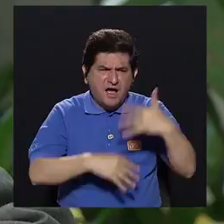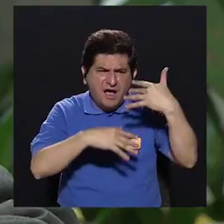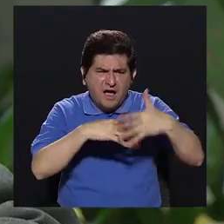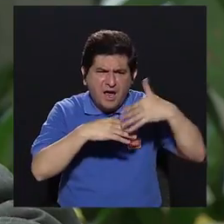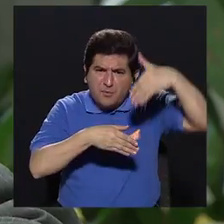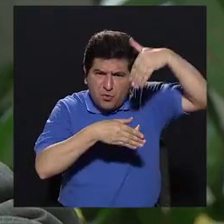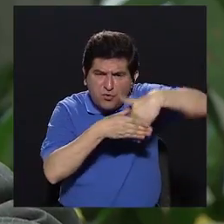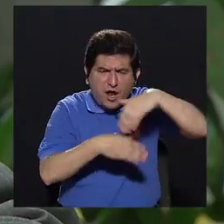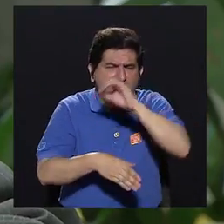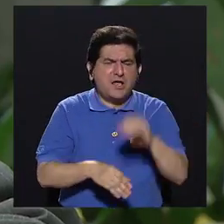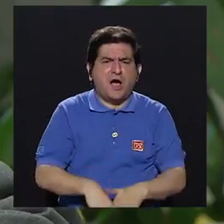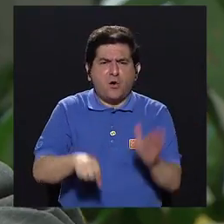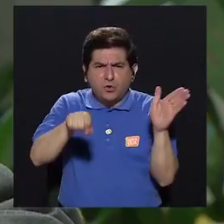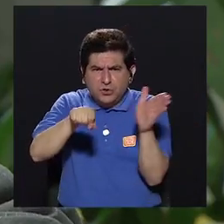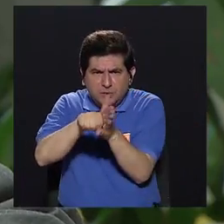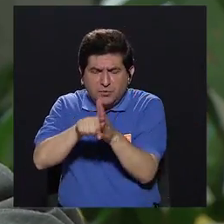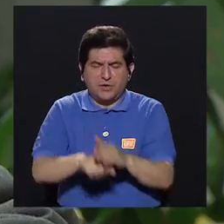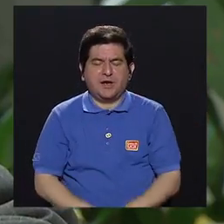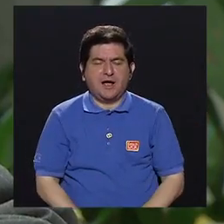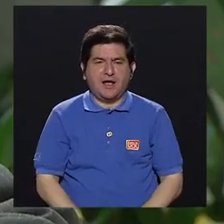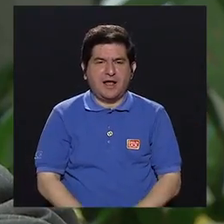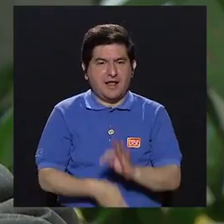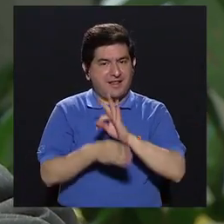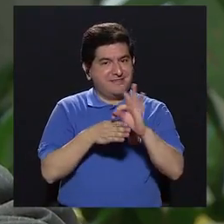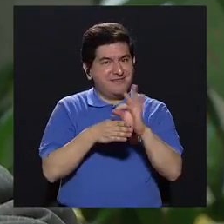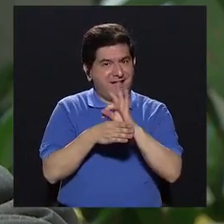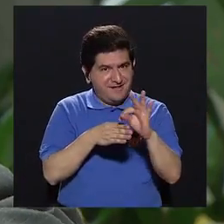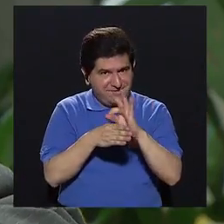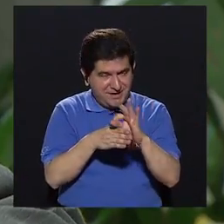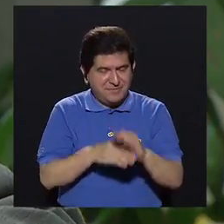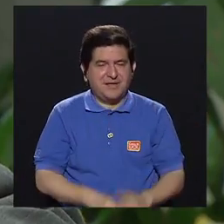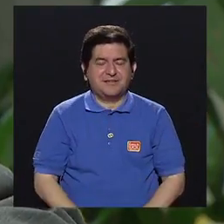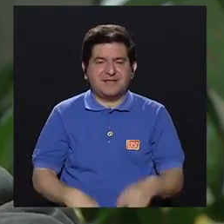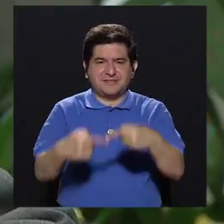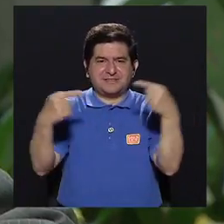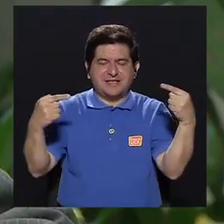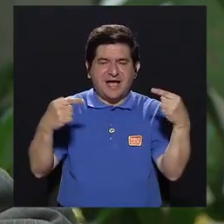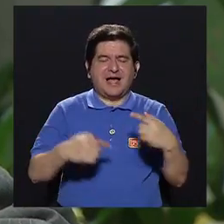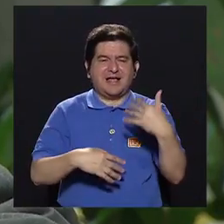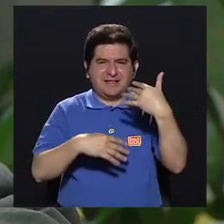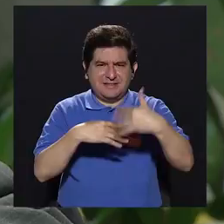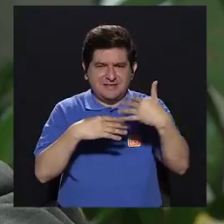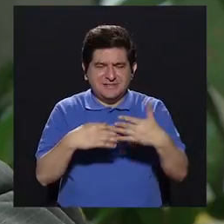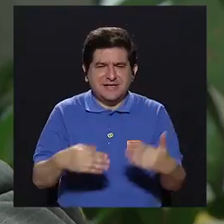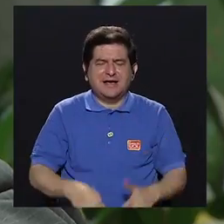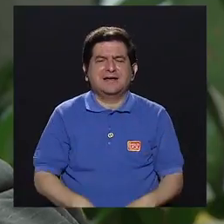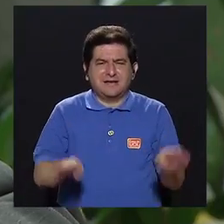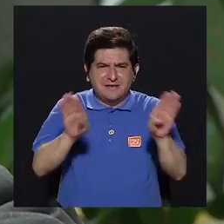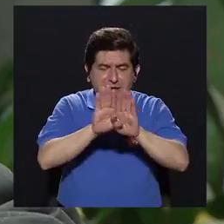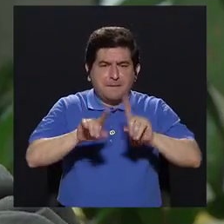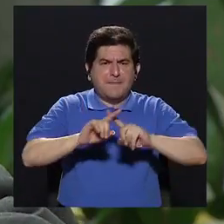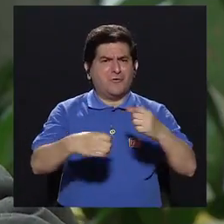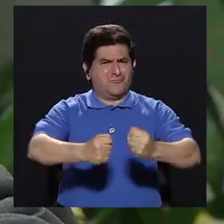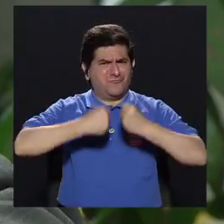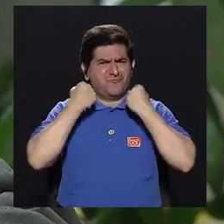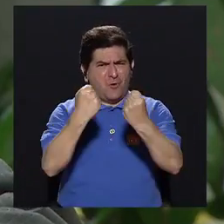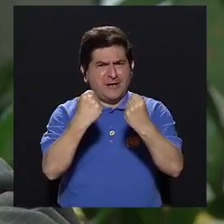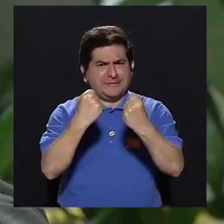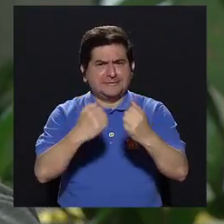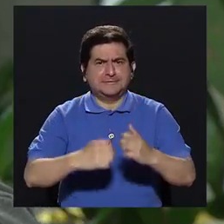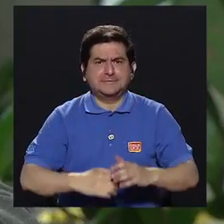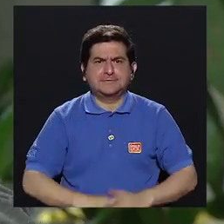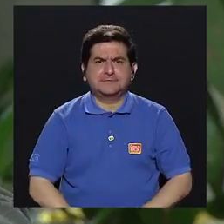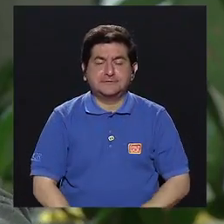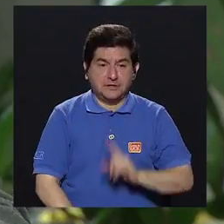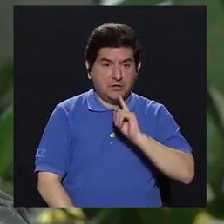o es isquémico. Porque el tratamiento que se le va a dar son anticoagulantes, pero son anticoagulantes muy fuertes. Como les